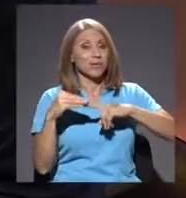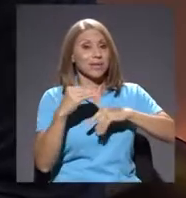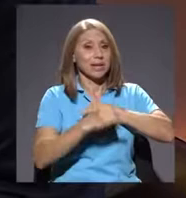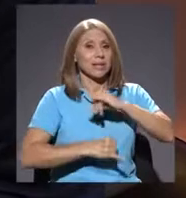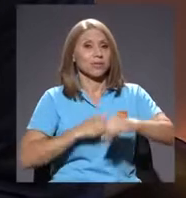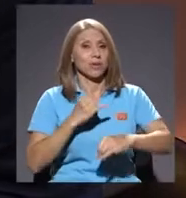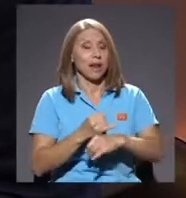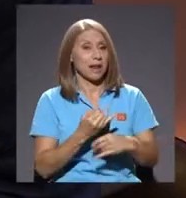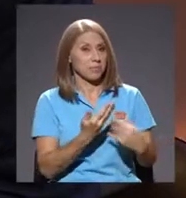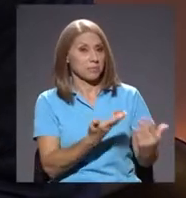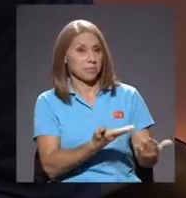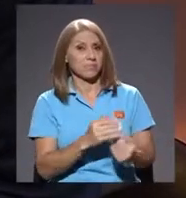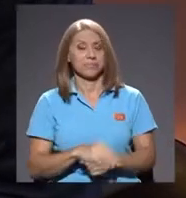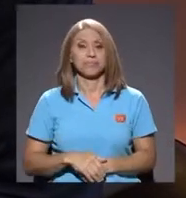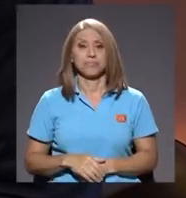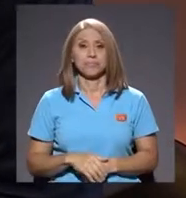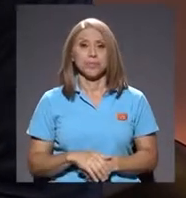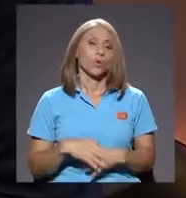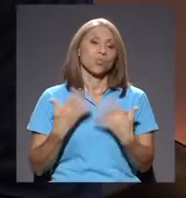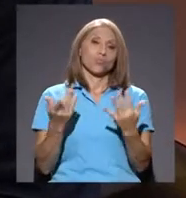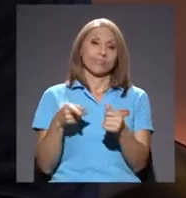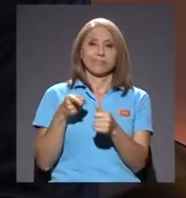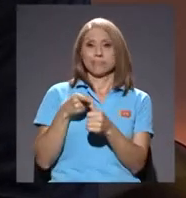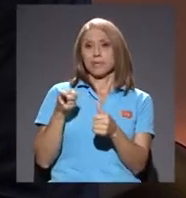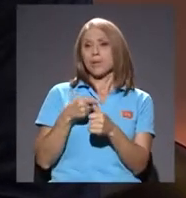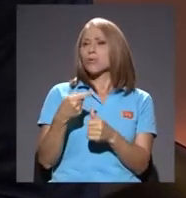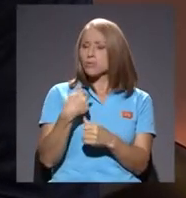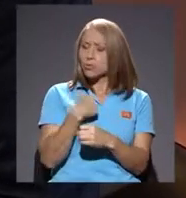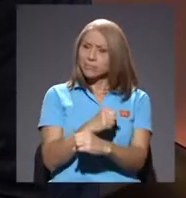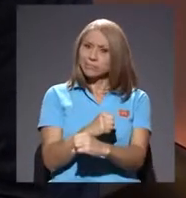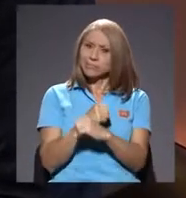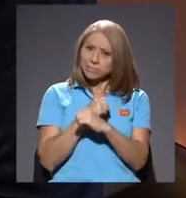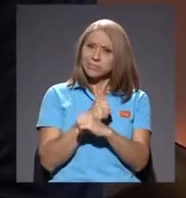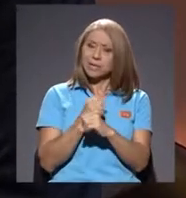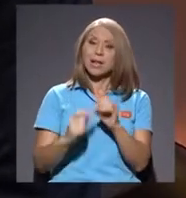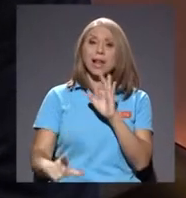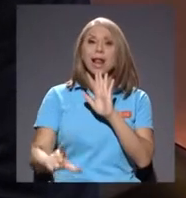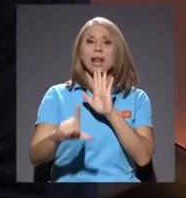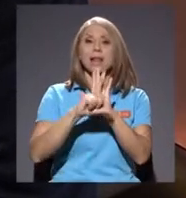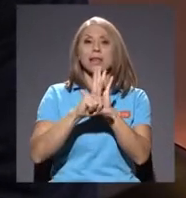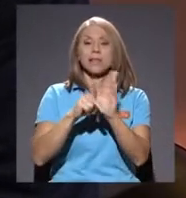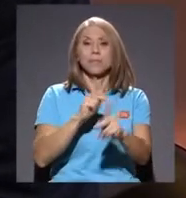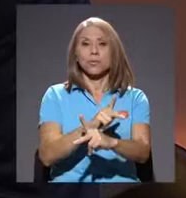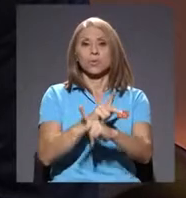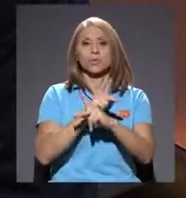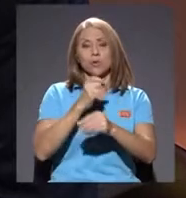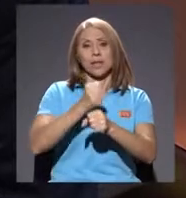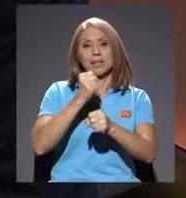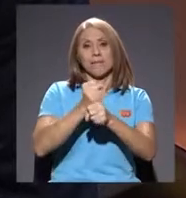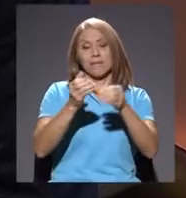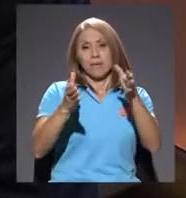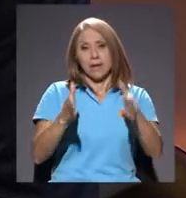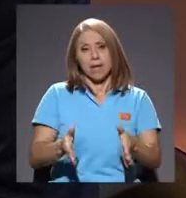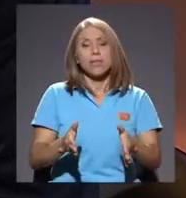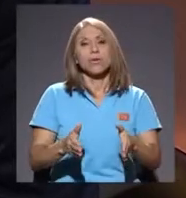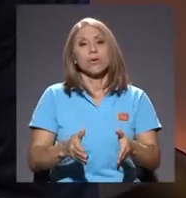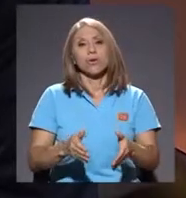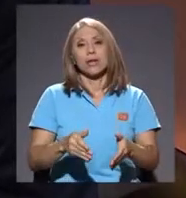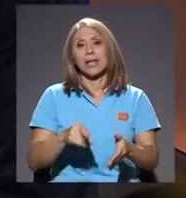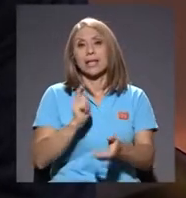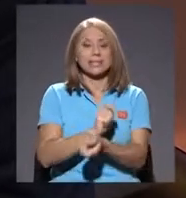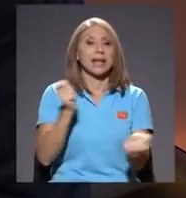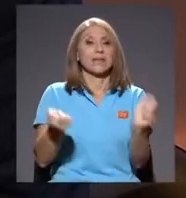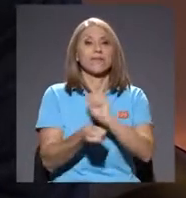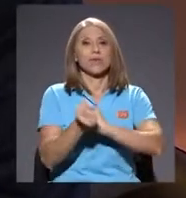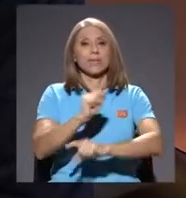en primer instancia yo tengo total certeza de que la ley de protección al trabajador ha sido la reforma social